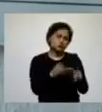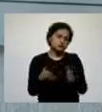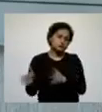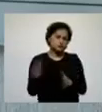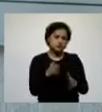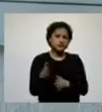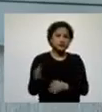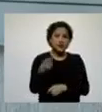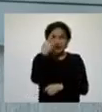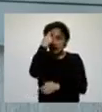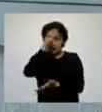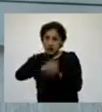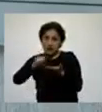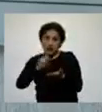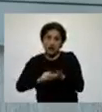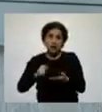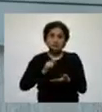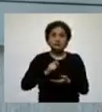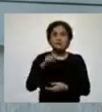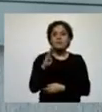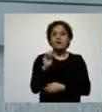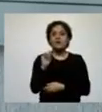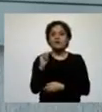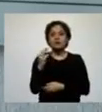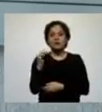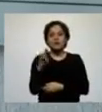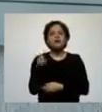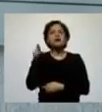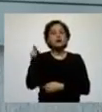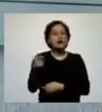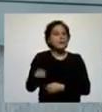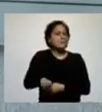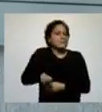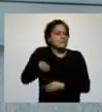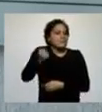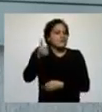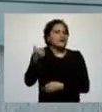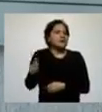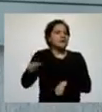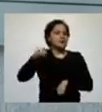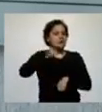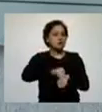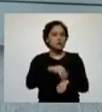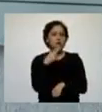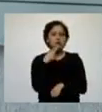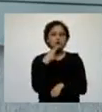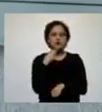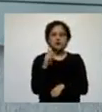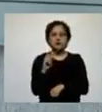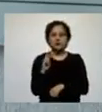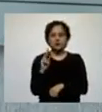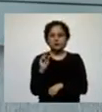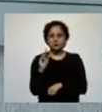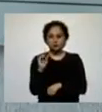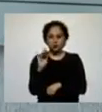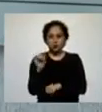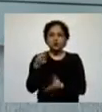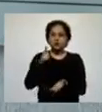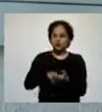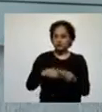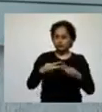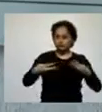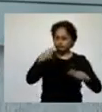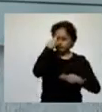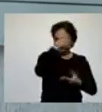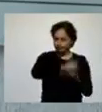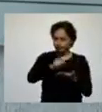de Beethoven, ya que este compositor es el primero que empieza a incluir los instrumentos de percusión en sus sinfonías. De